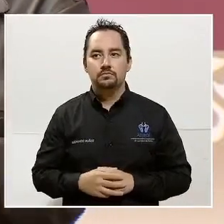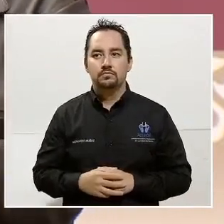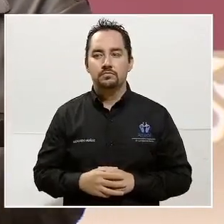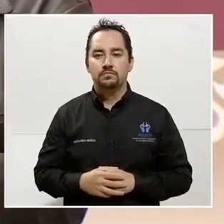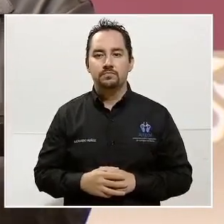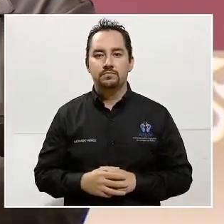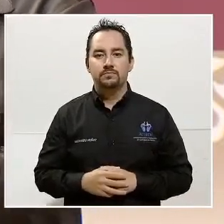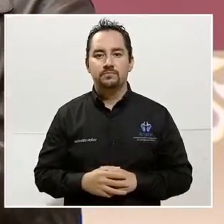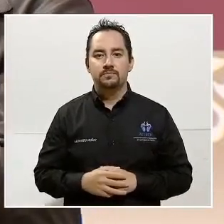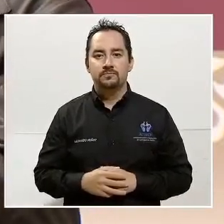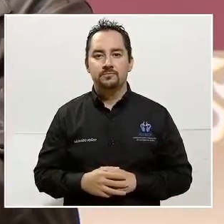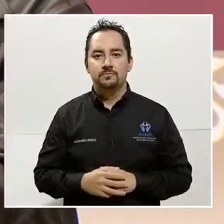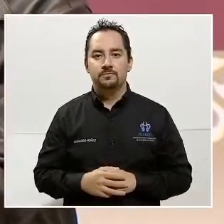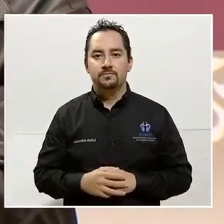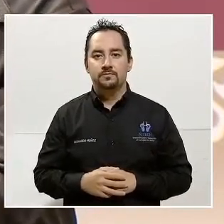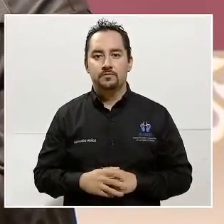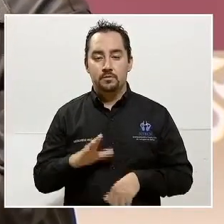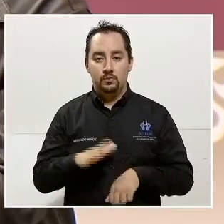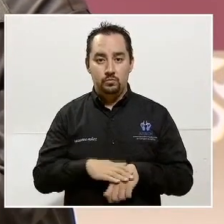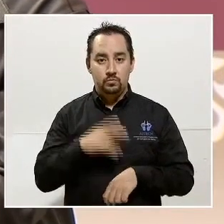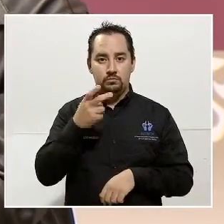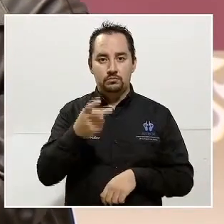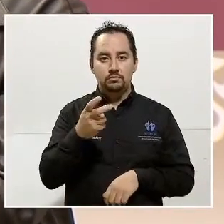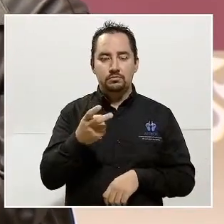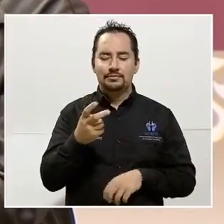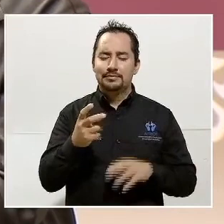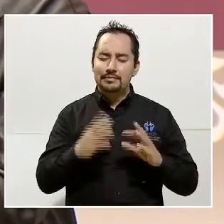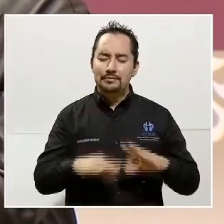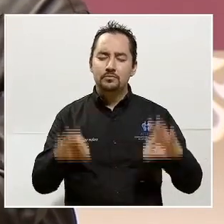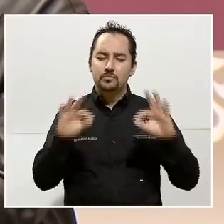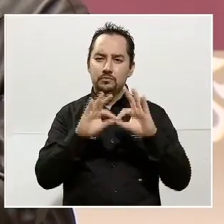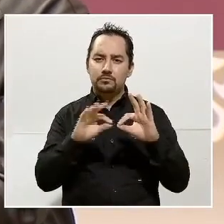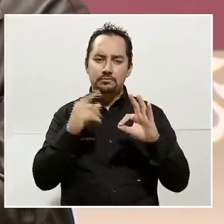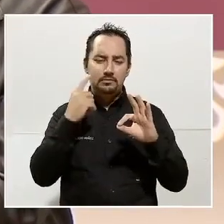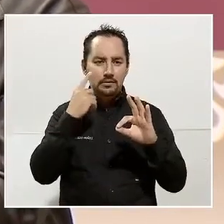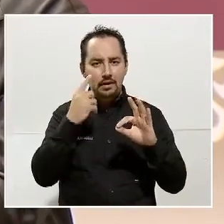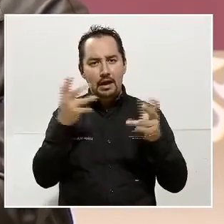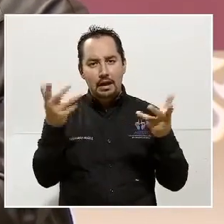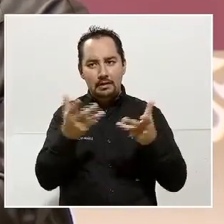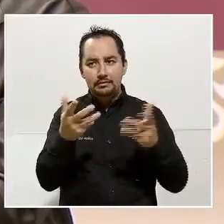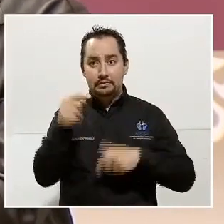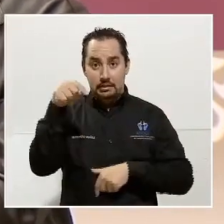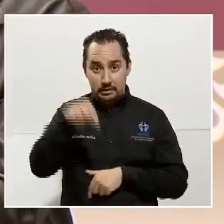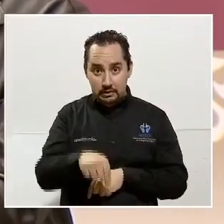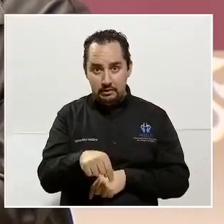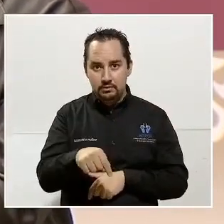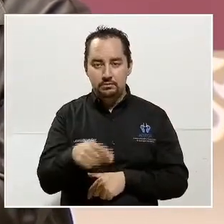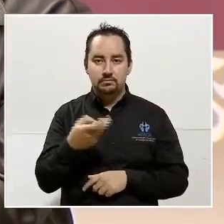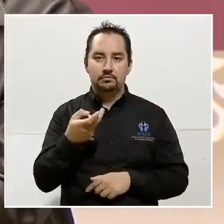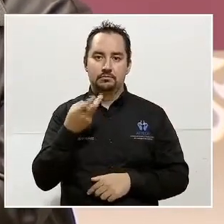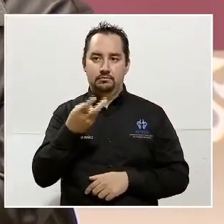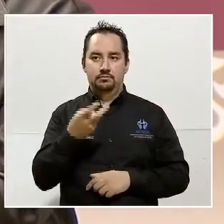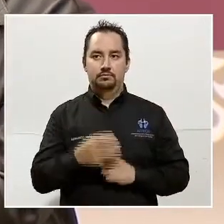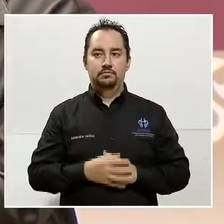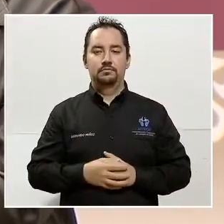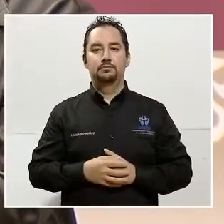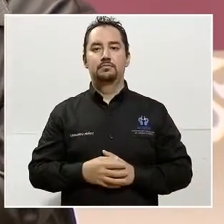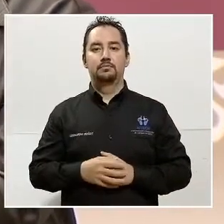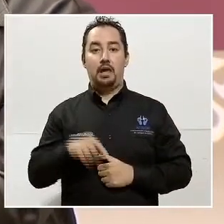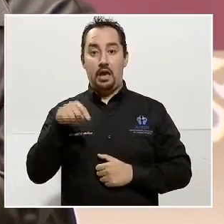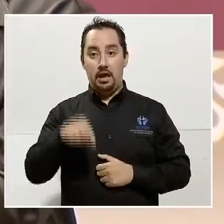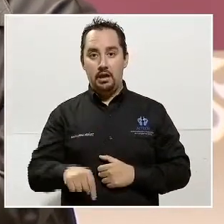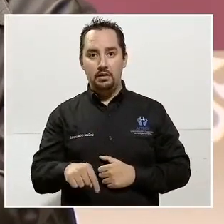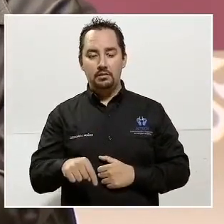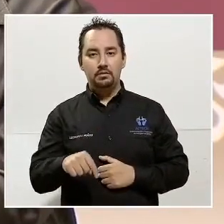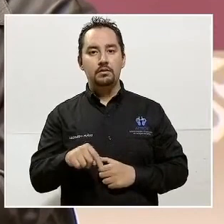muy trascendente el que hagamos este acto aquí, donde